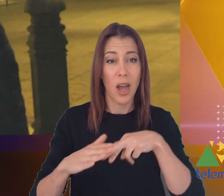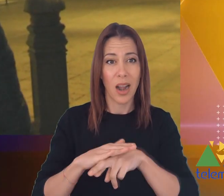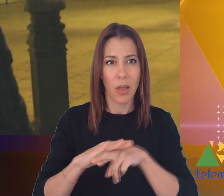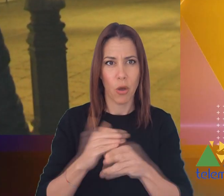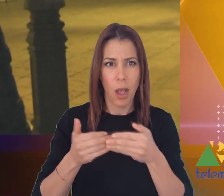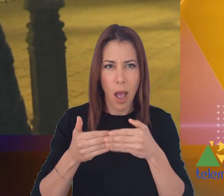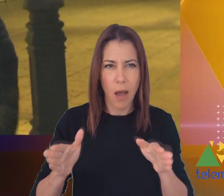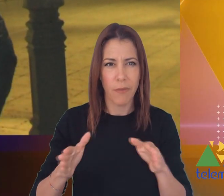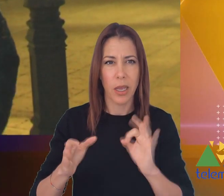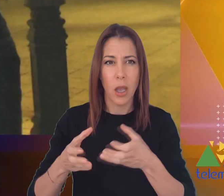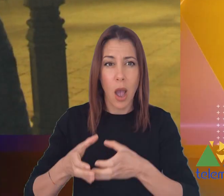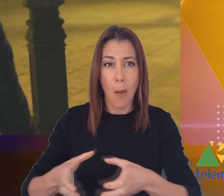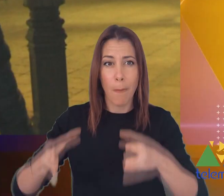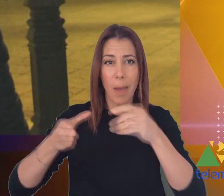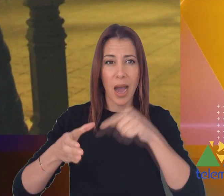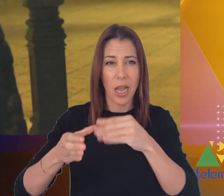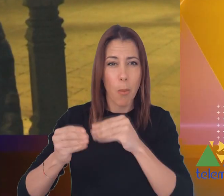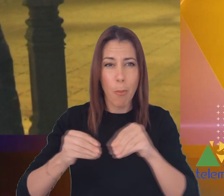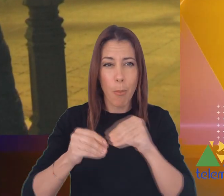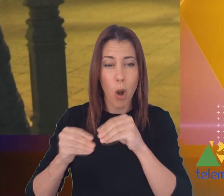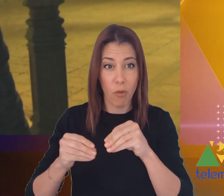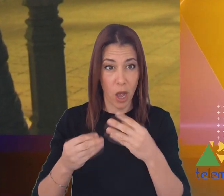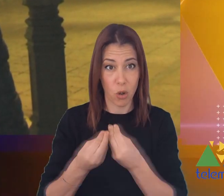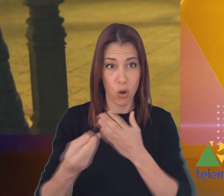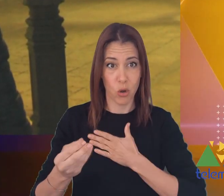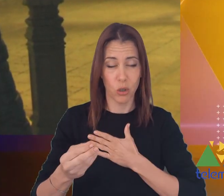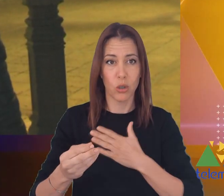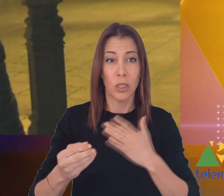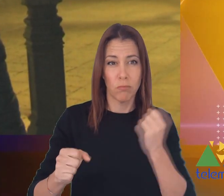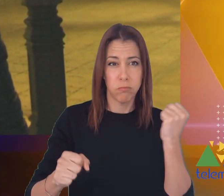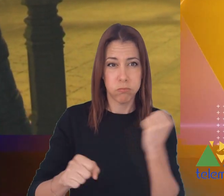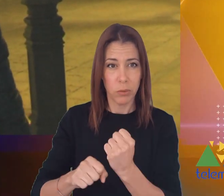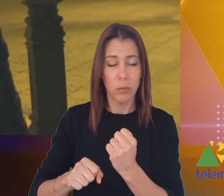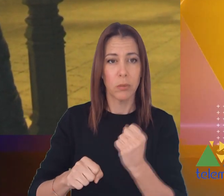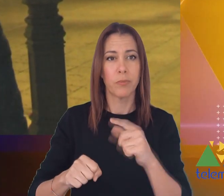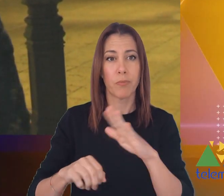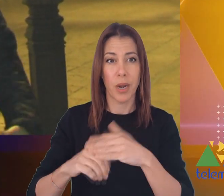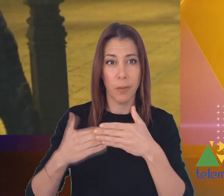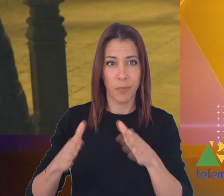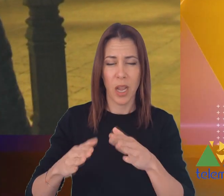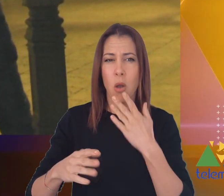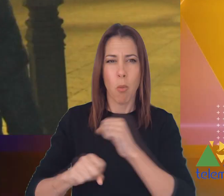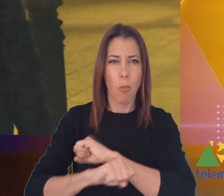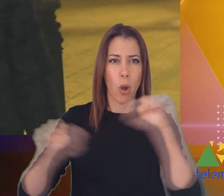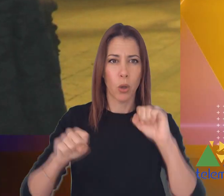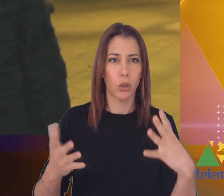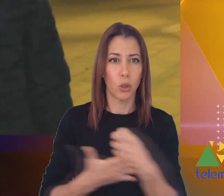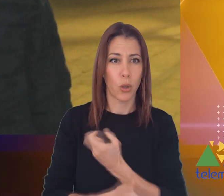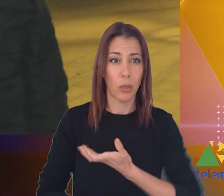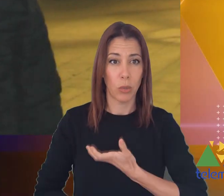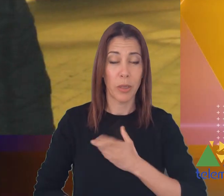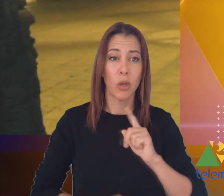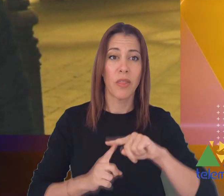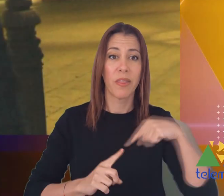un barril de pólvora que estaba en los sótanos, el polvorín, con un puñal, y voló todo el ayuntamiento, y este fue